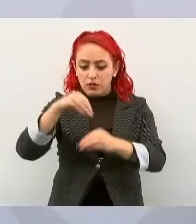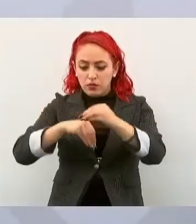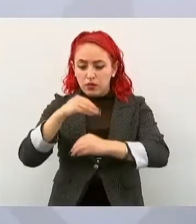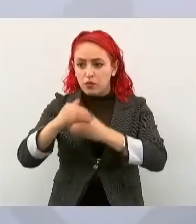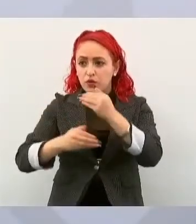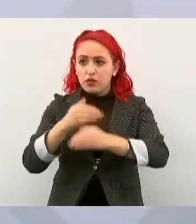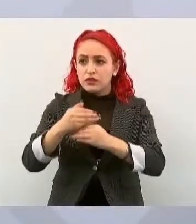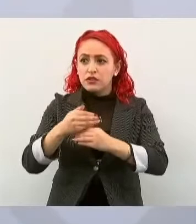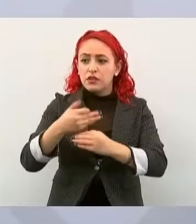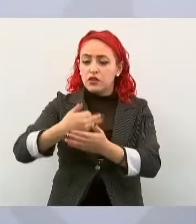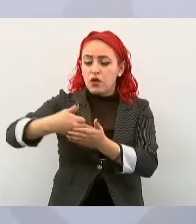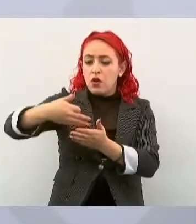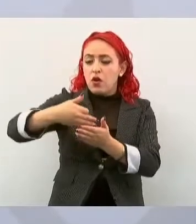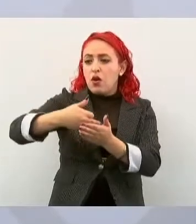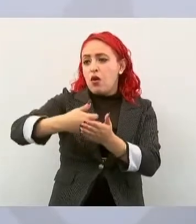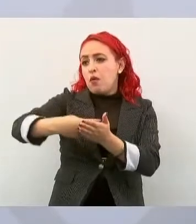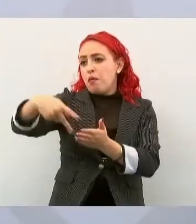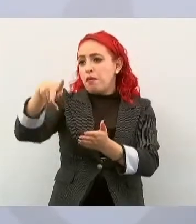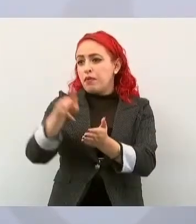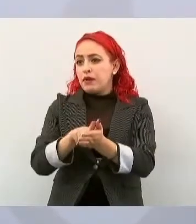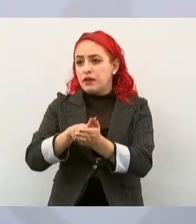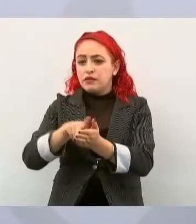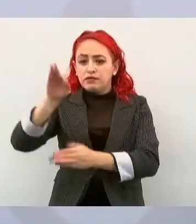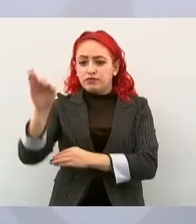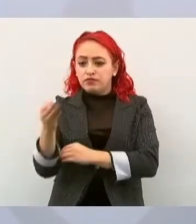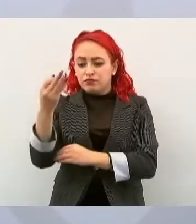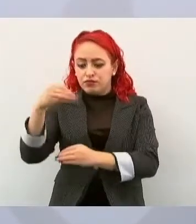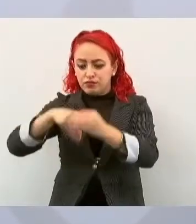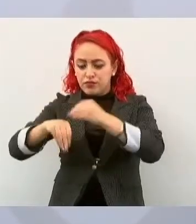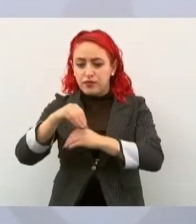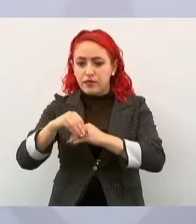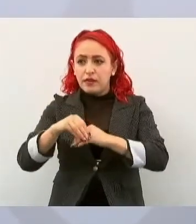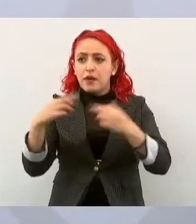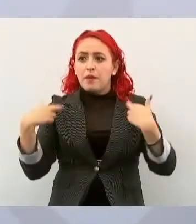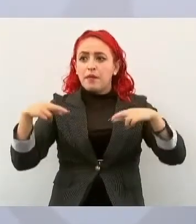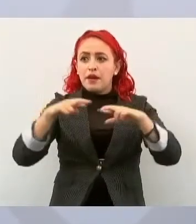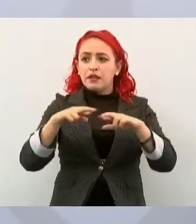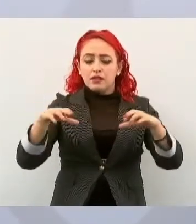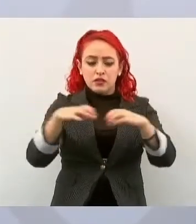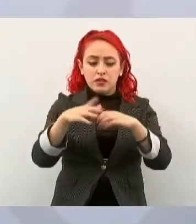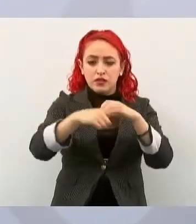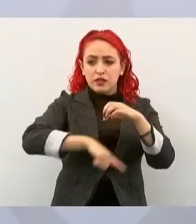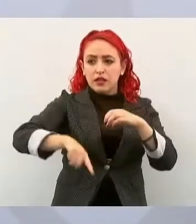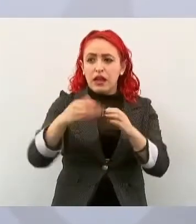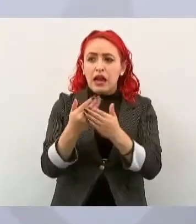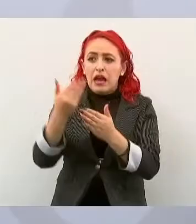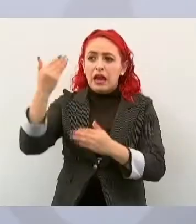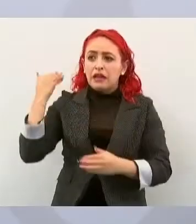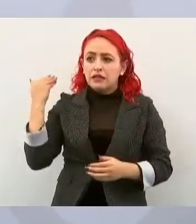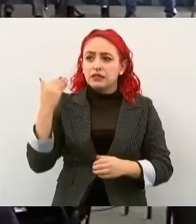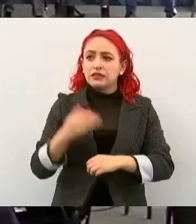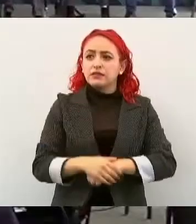federalizando todo el sistema educativo, porque antes